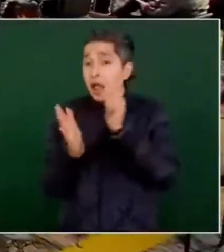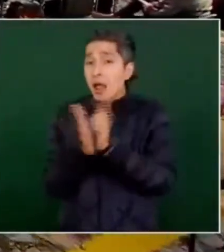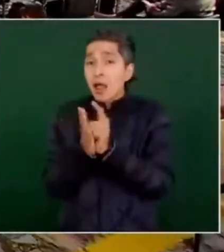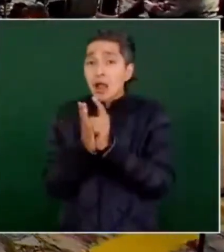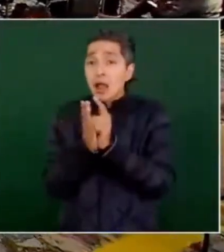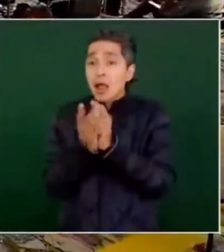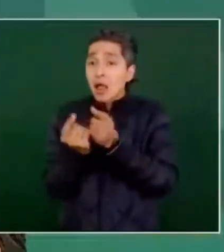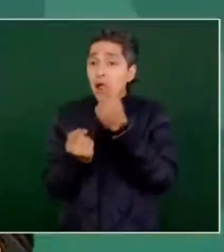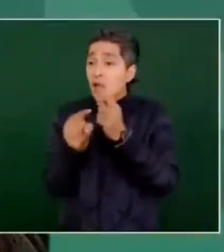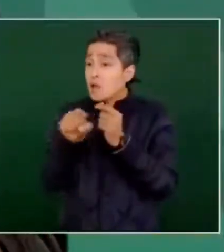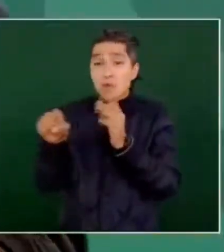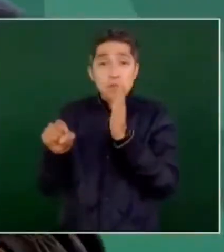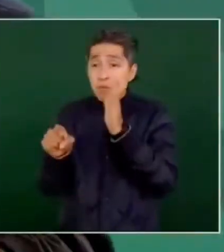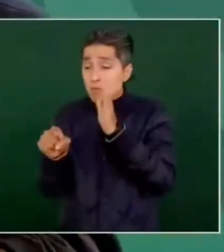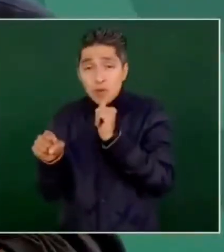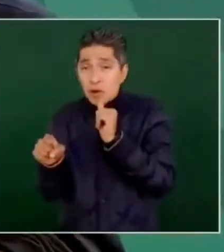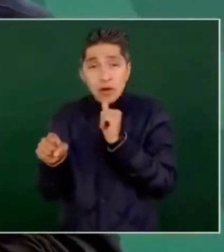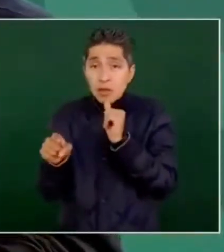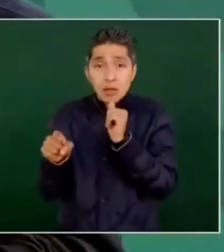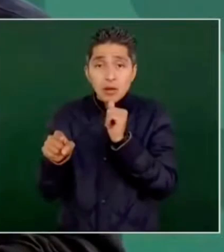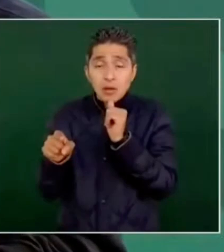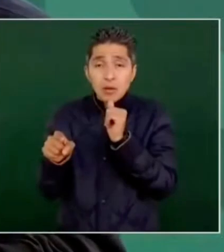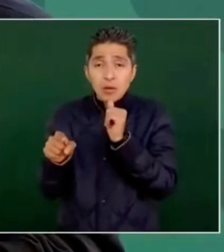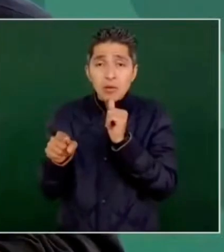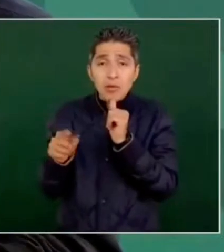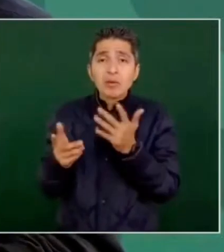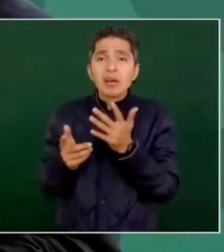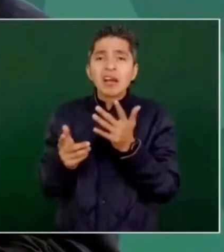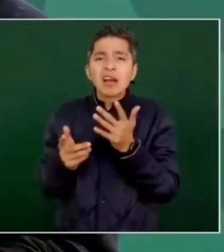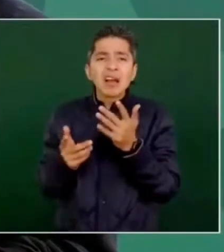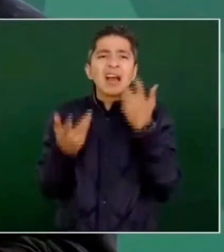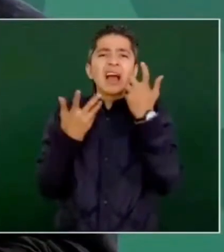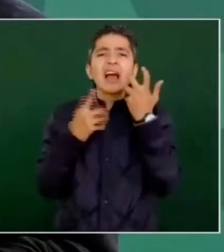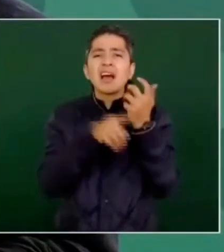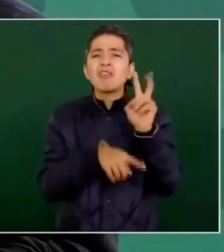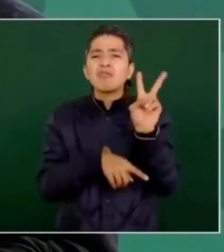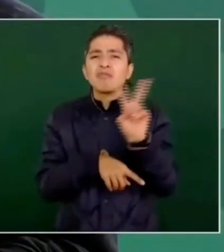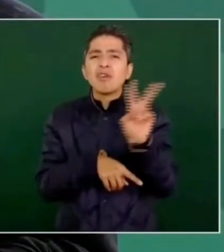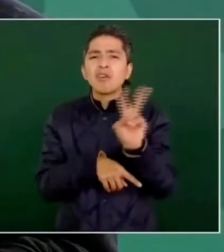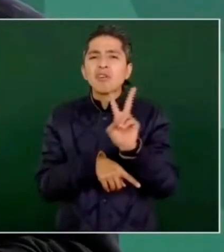puede, ¿qué buscaba Fox